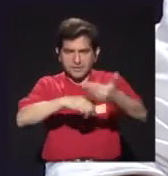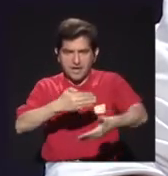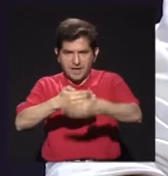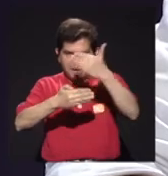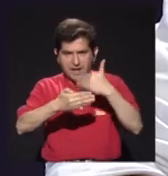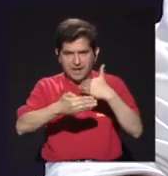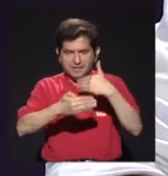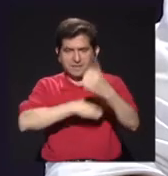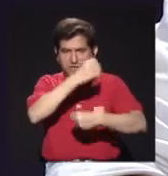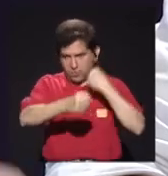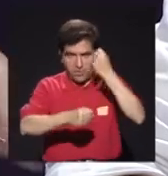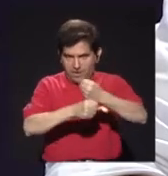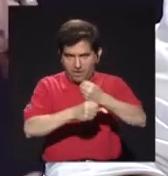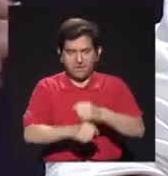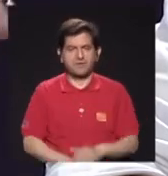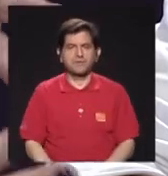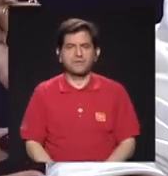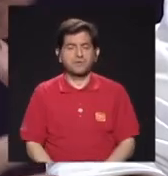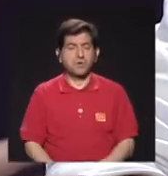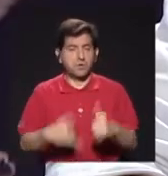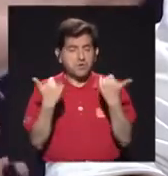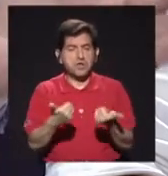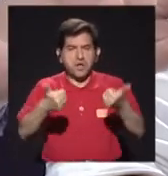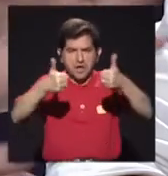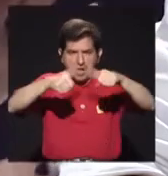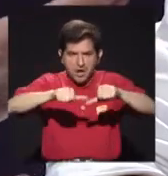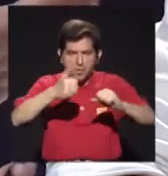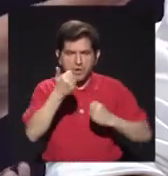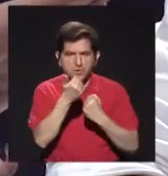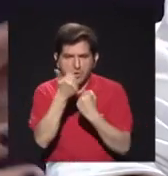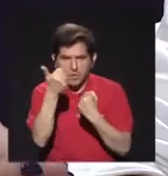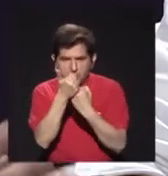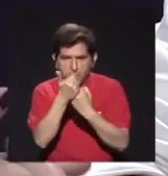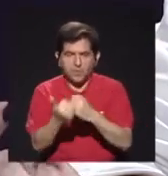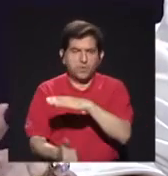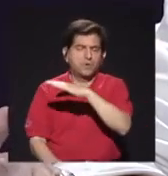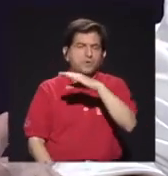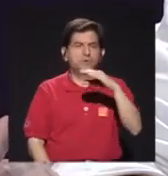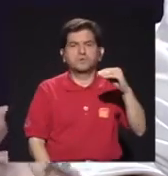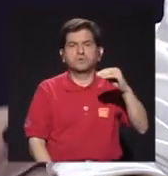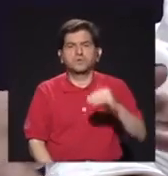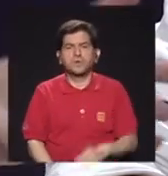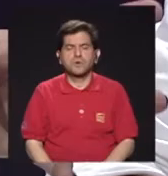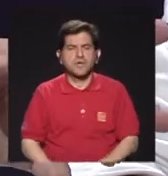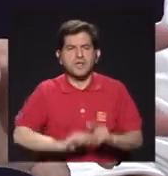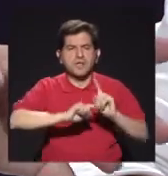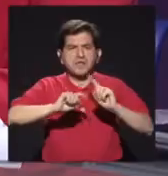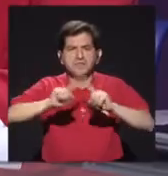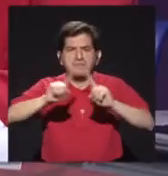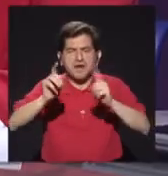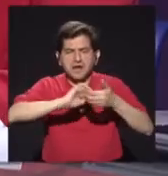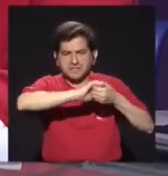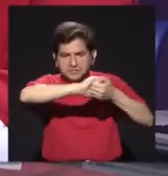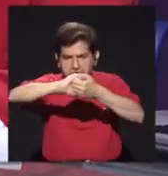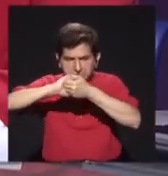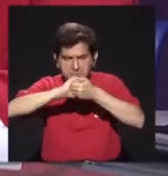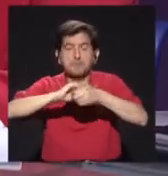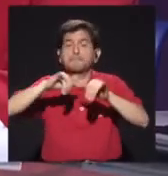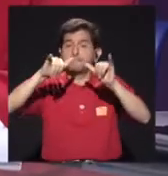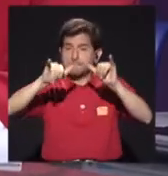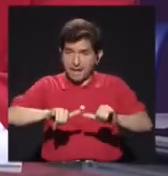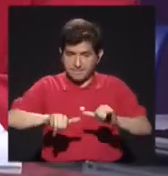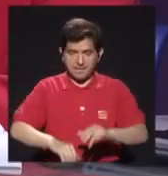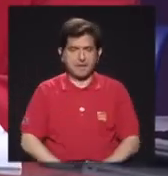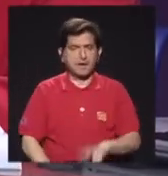desde el año pasado donde se habían acordado ciertos apoyos y ciertas alianzas digámoslo así que se mantiene